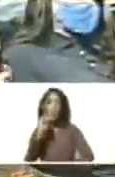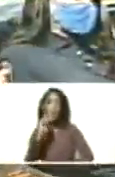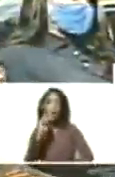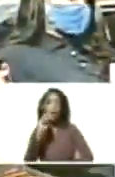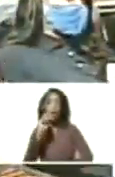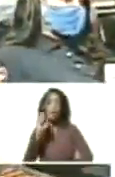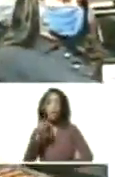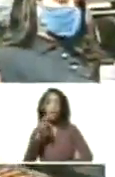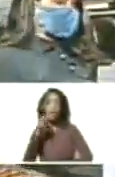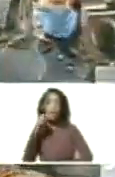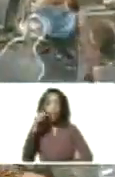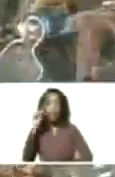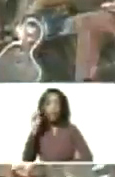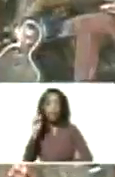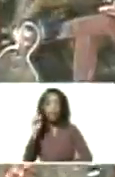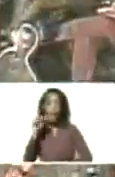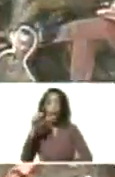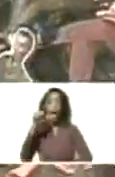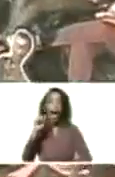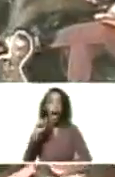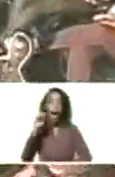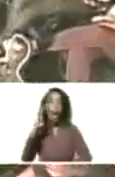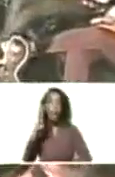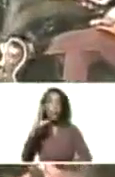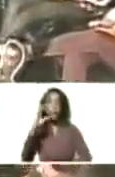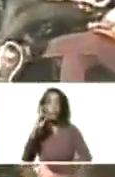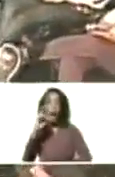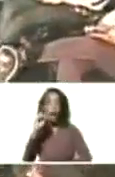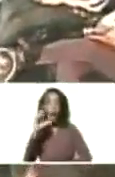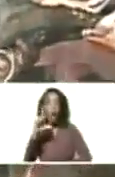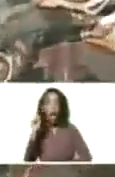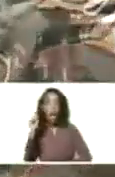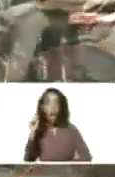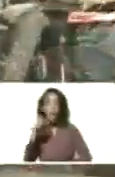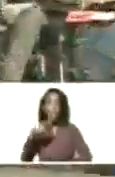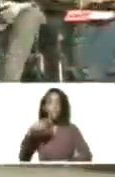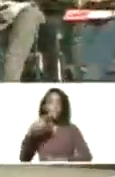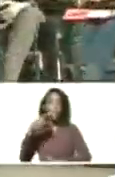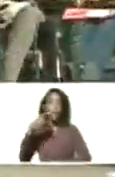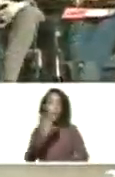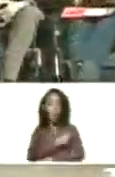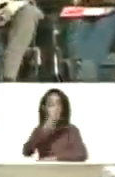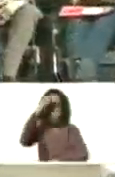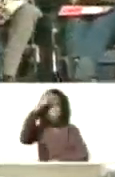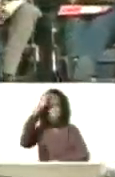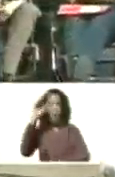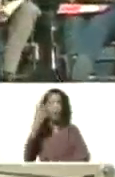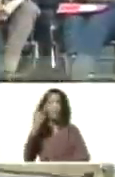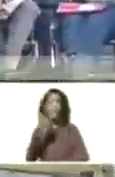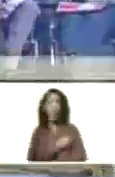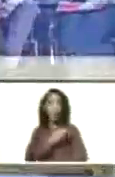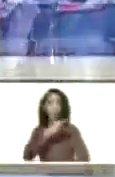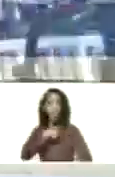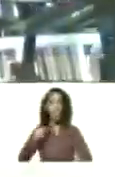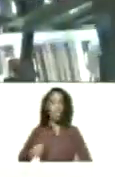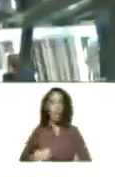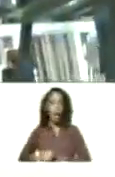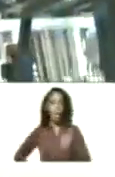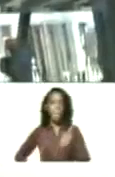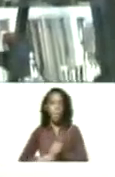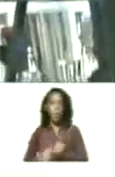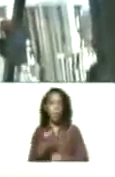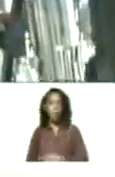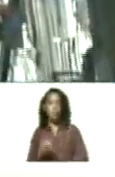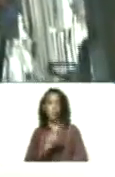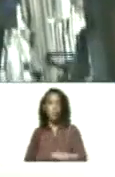con abdalá con vacuna china a reforzar a